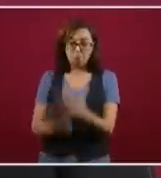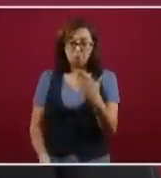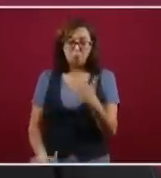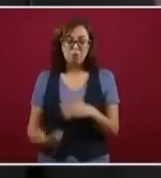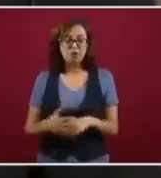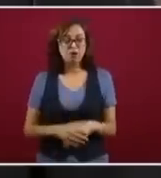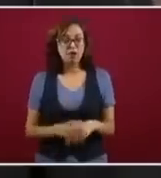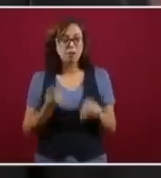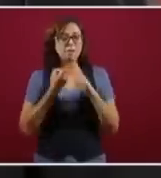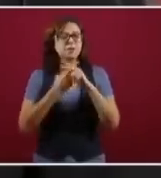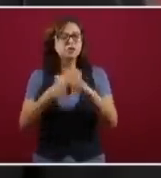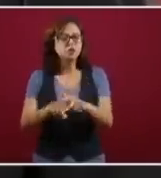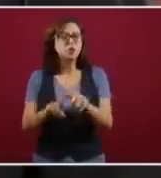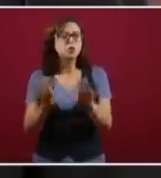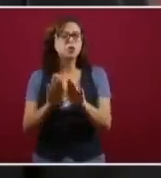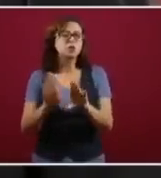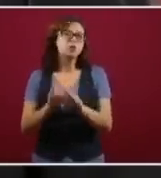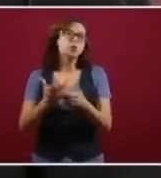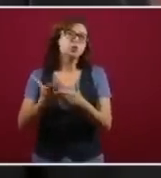Desde la época colonial